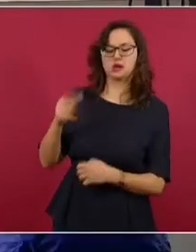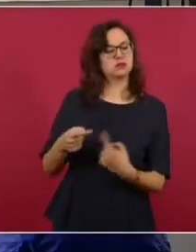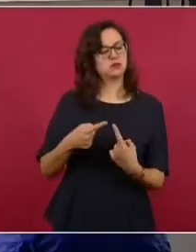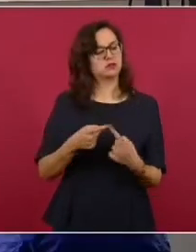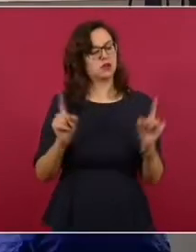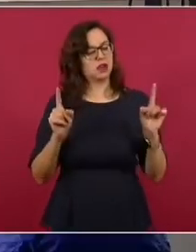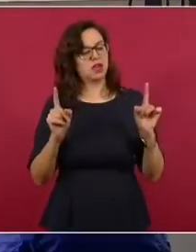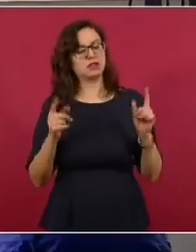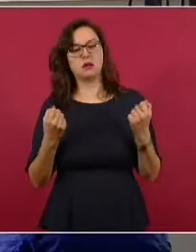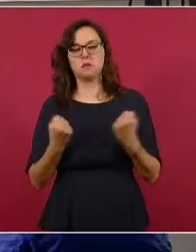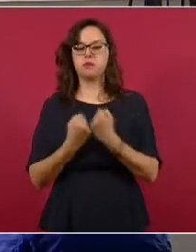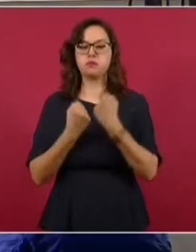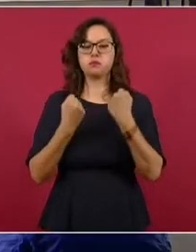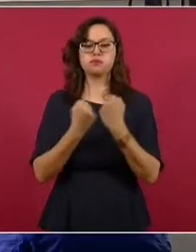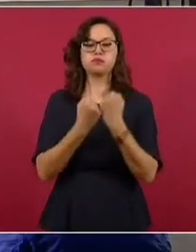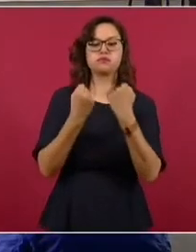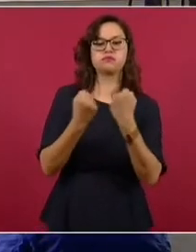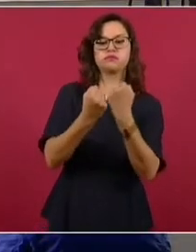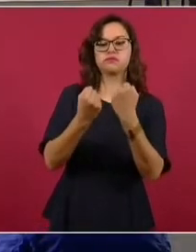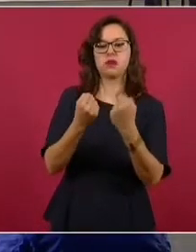Surge en